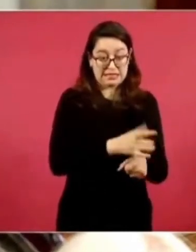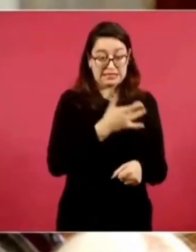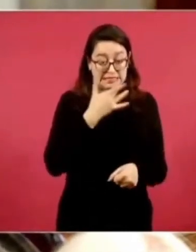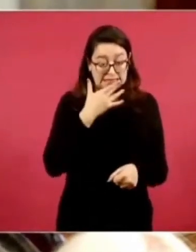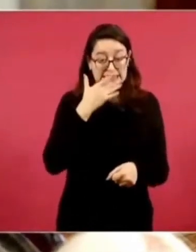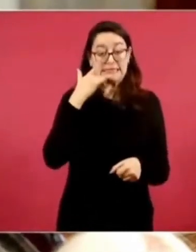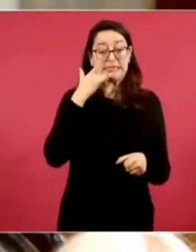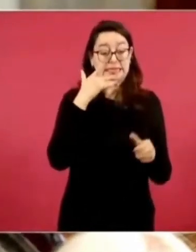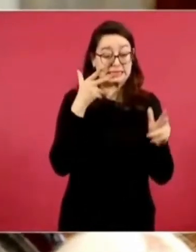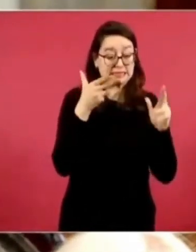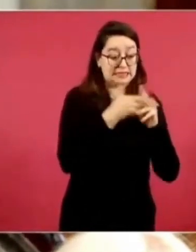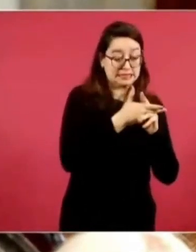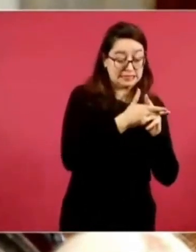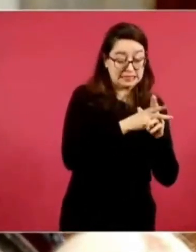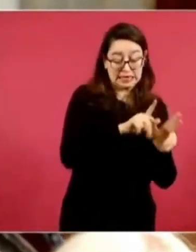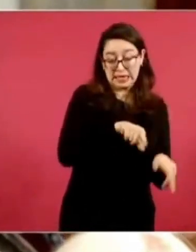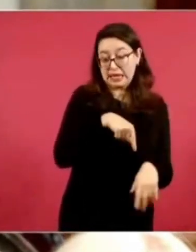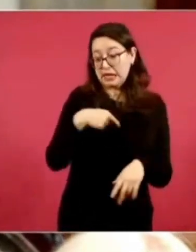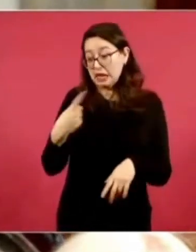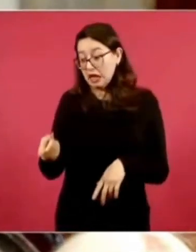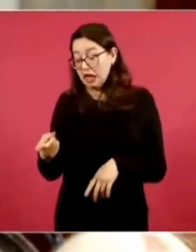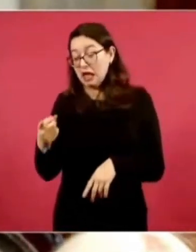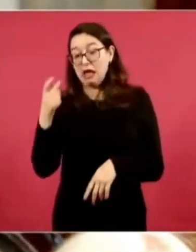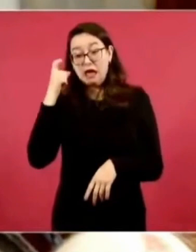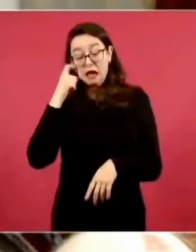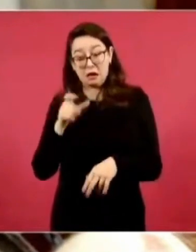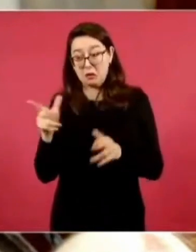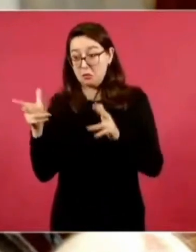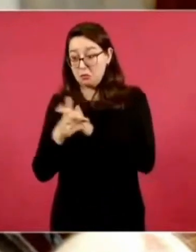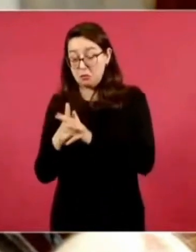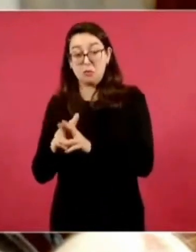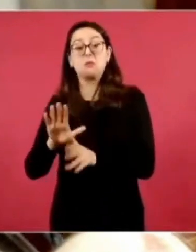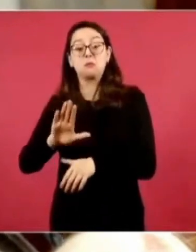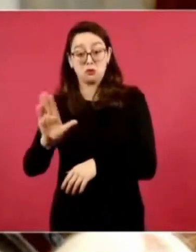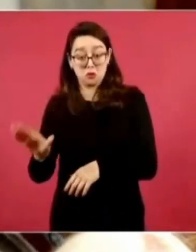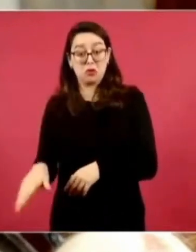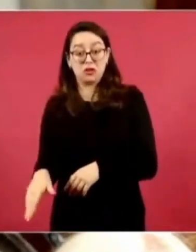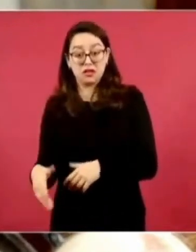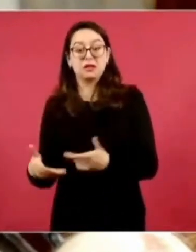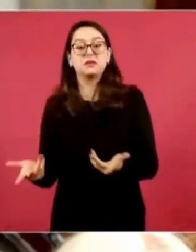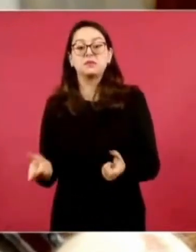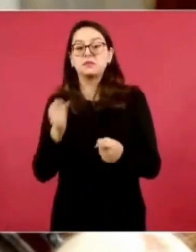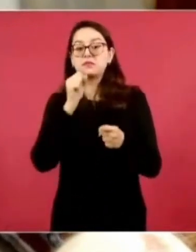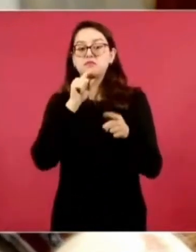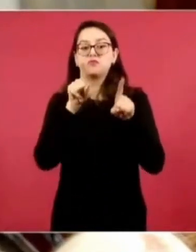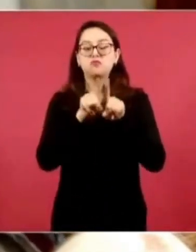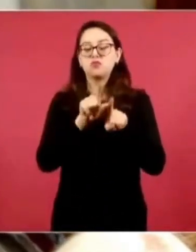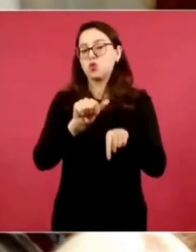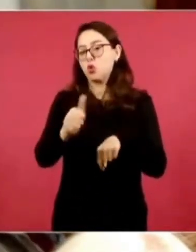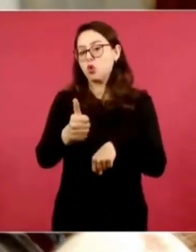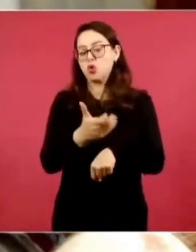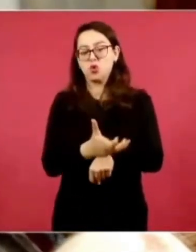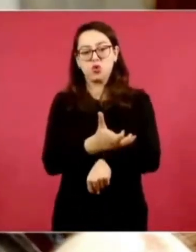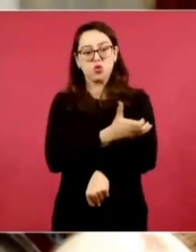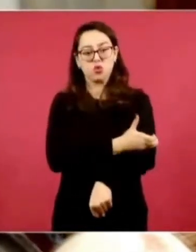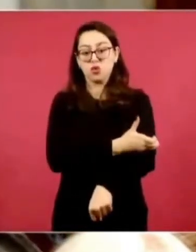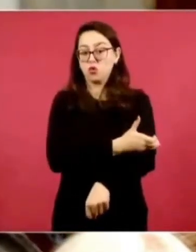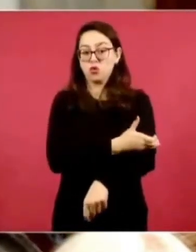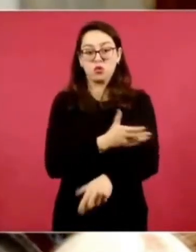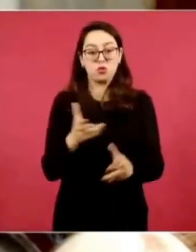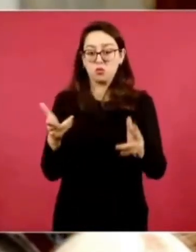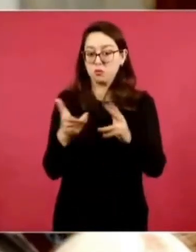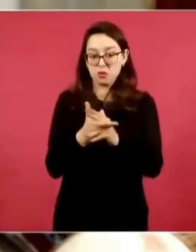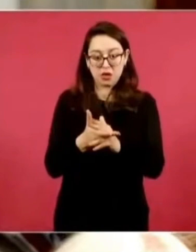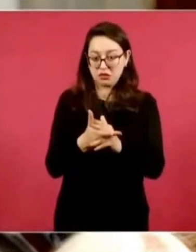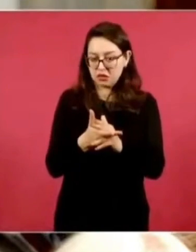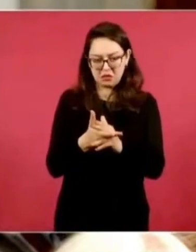de un atentado y sobrevivió. Tal reciente caso de otro compañero que se lo expusieron en una mañanera. No lo mataron a él, pero sí a